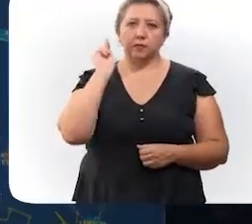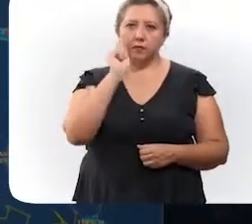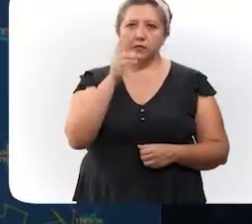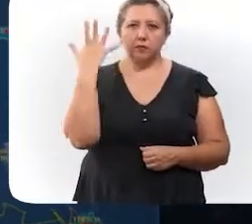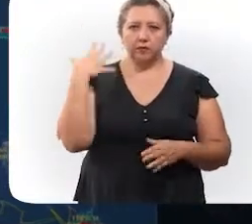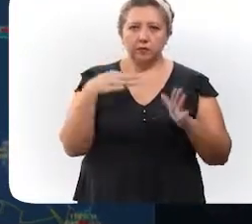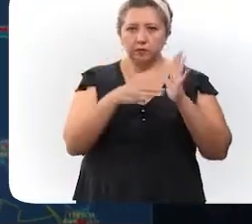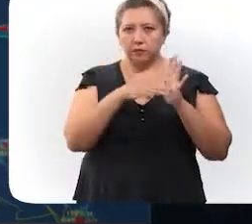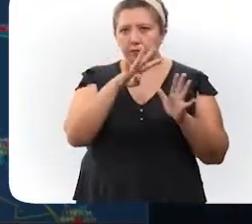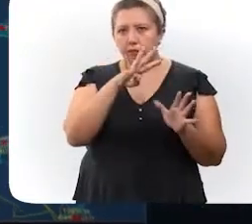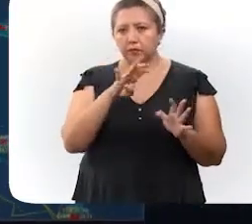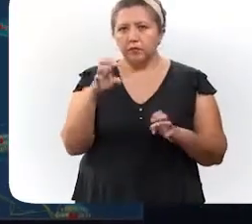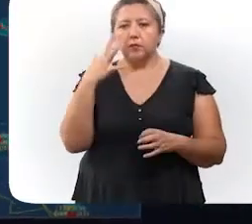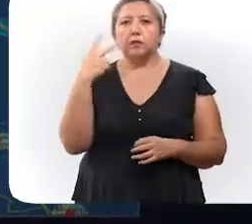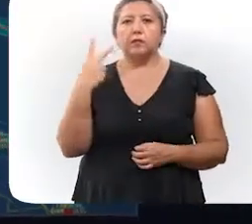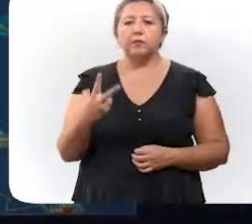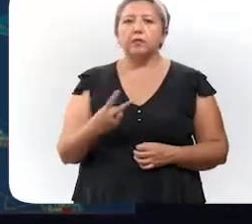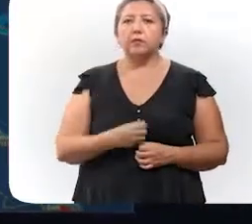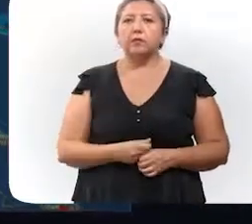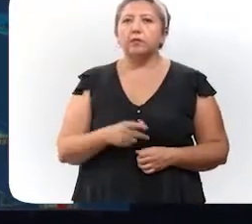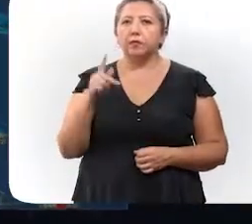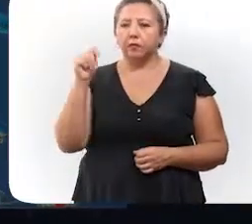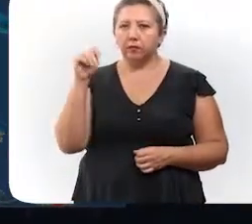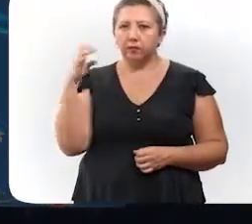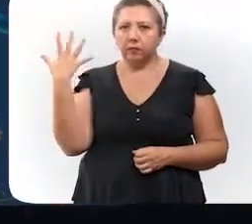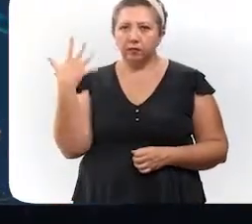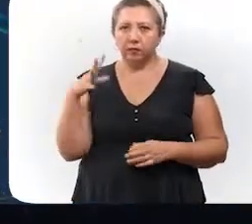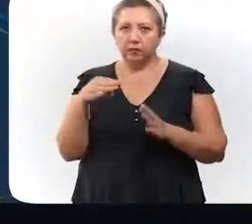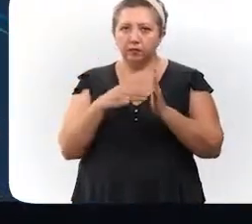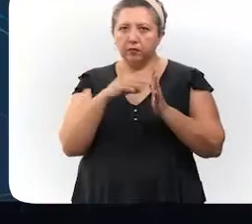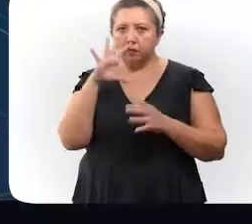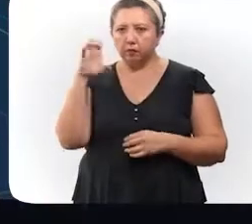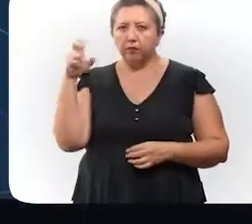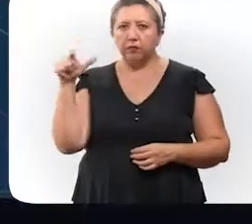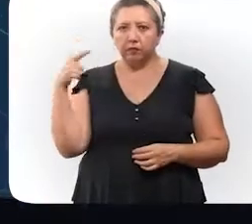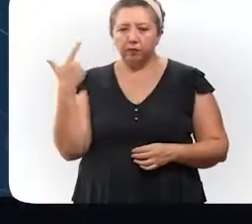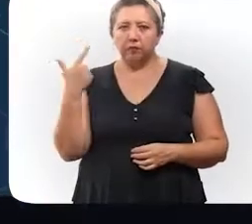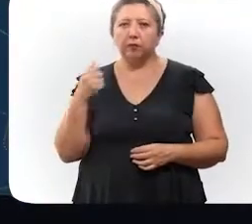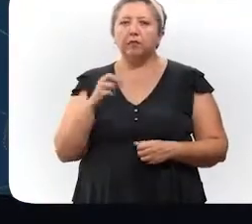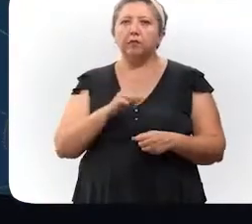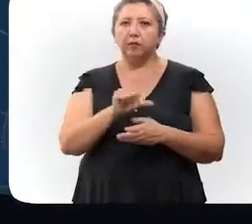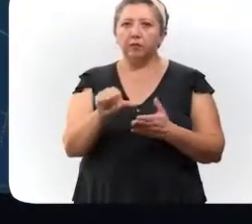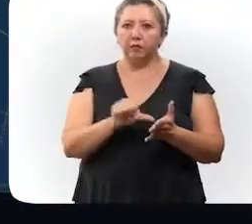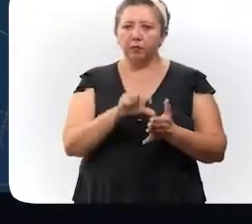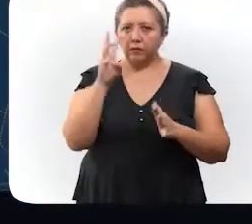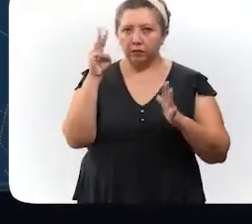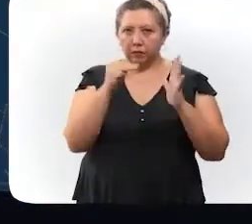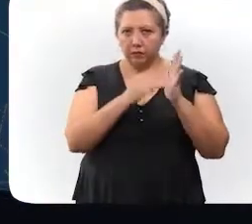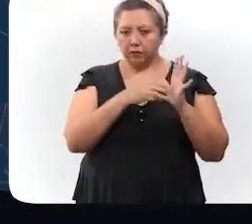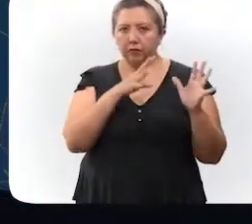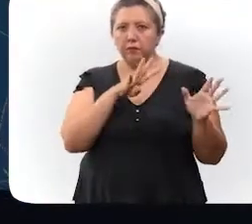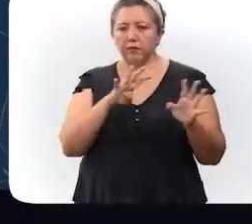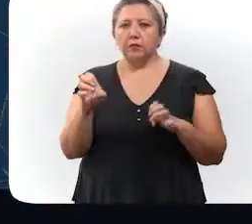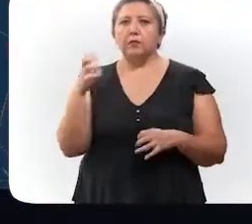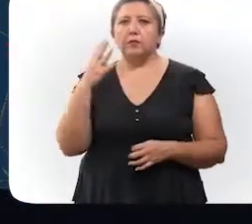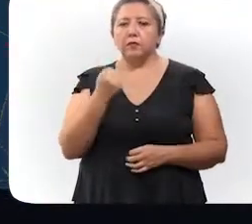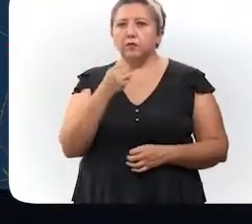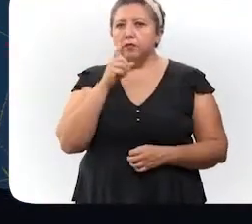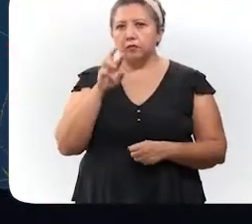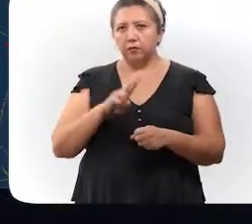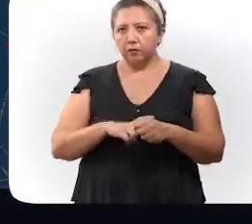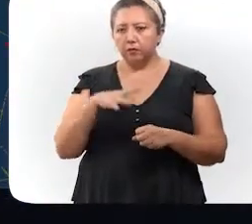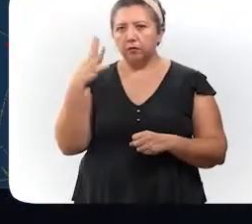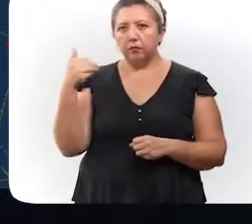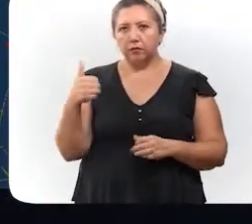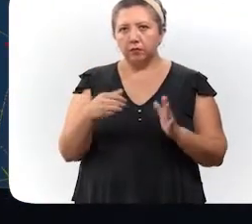norte 10.952, en la zona oriente 10.512, en la zona centro 3.909, en la zona